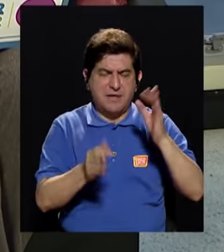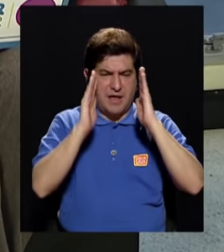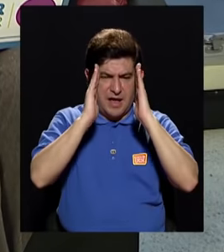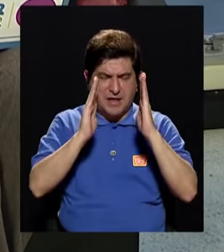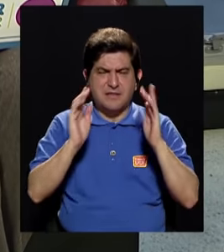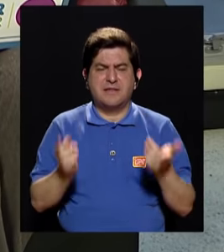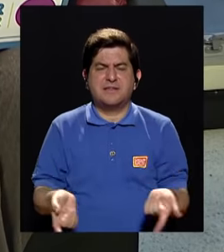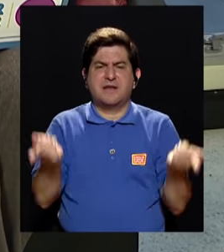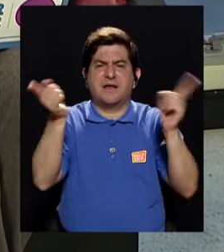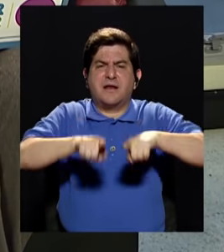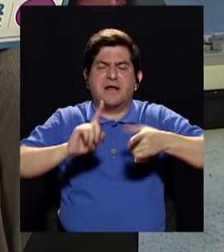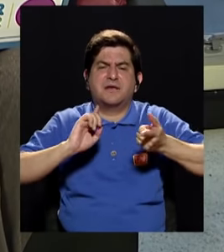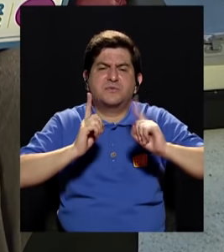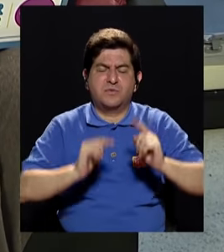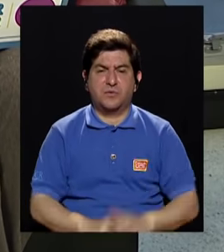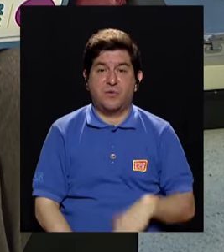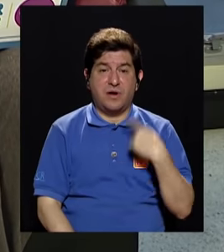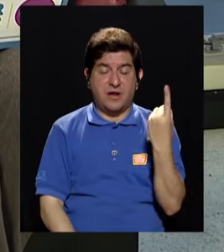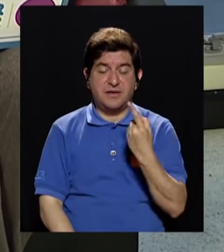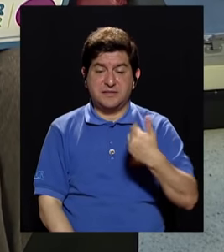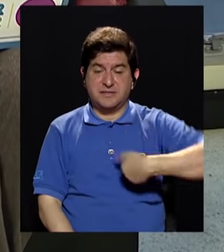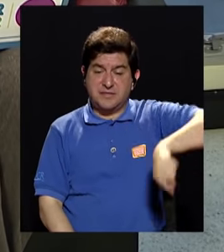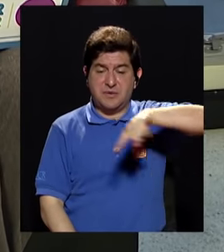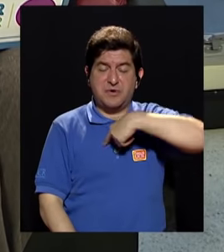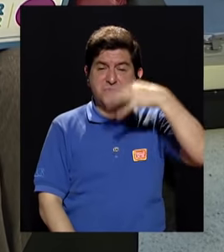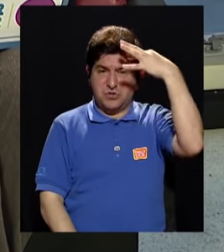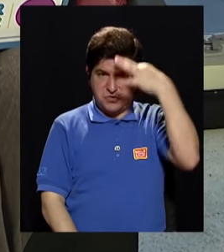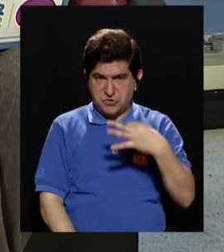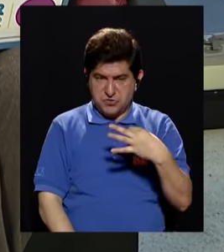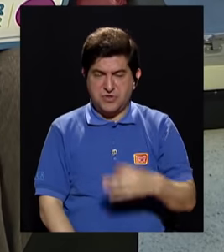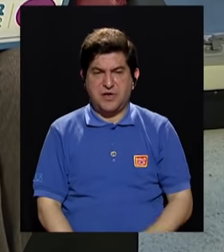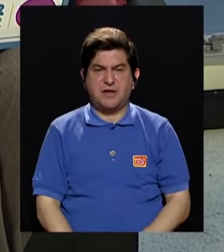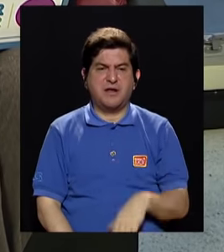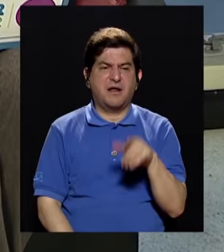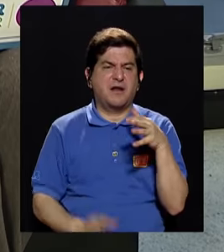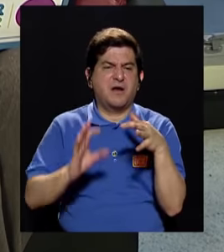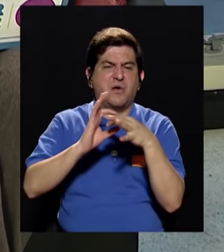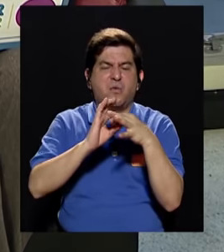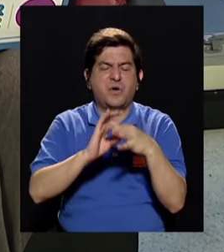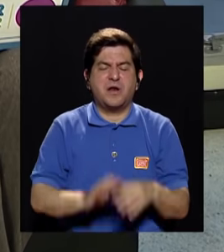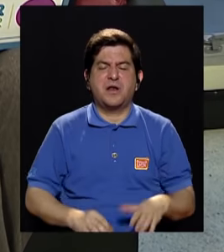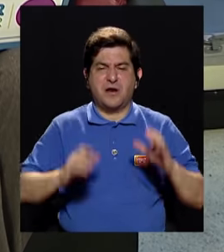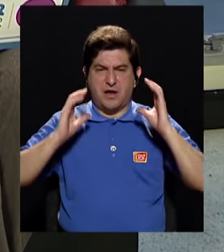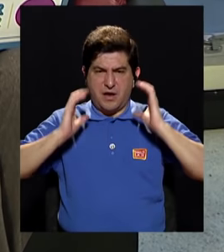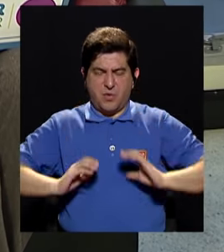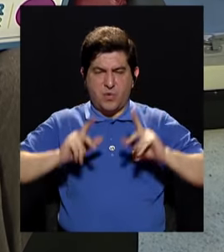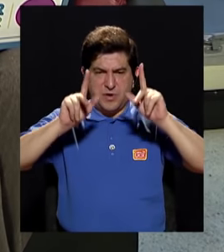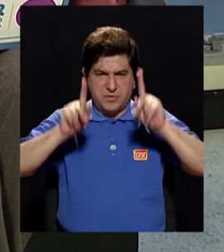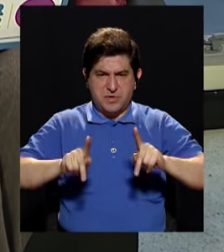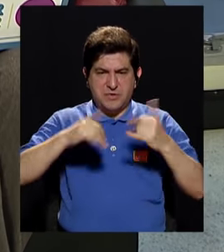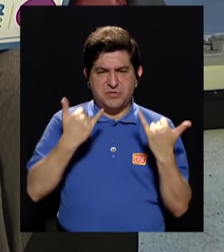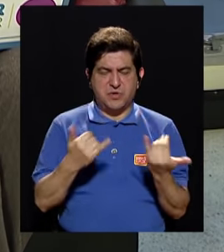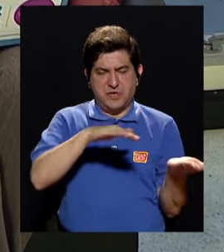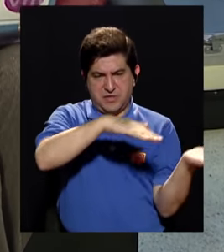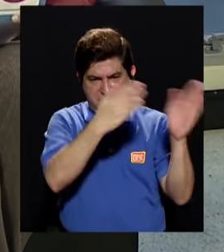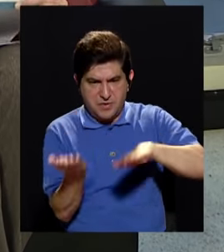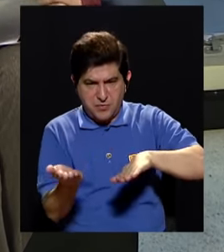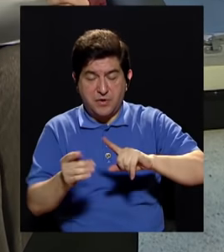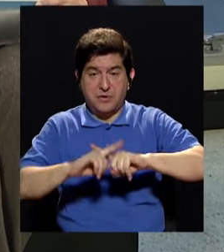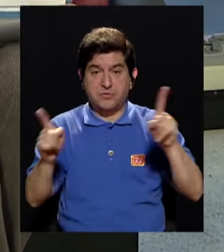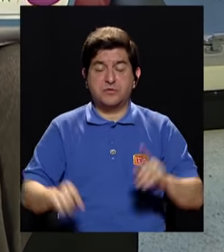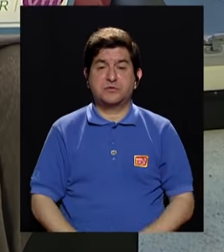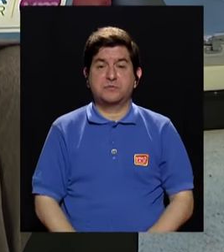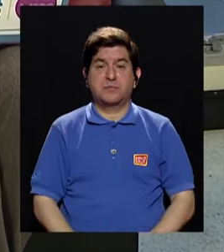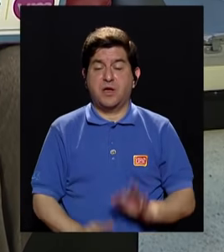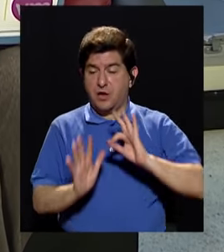casos son los que atienden porque Lamentablemente siempre tendemos a creer o asociarlos con cadavéricos verdad con personas ya fallecidas pero en realidad